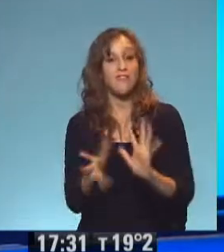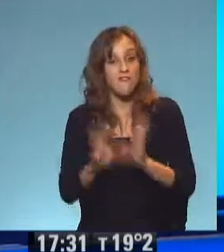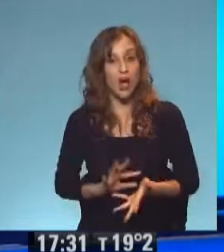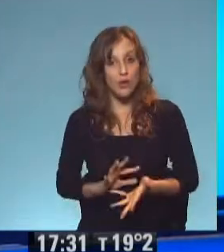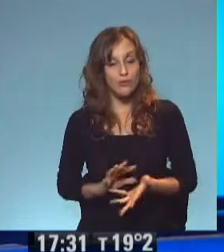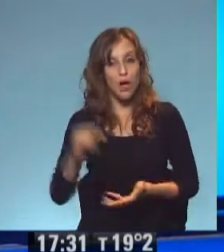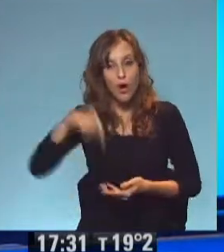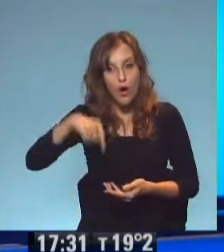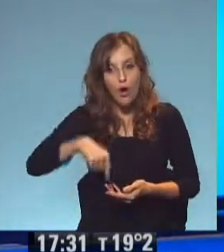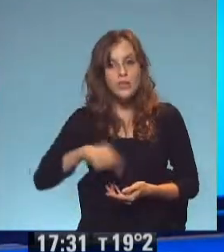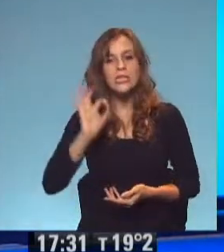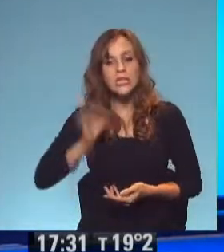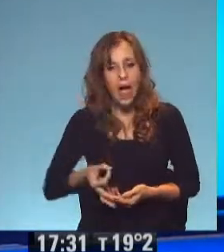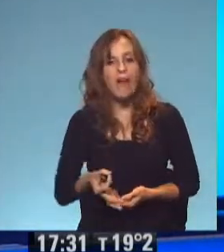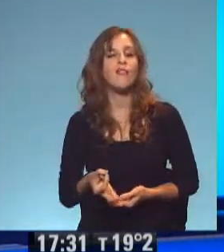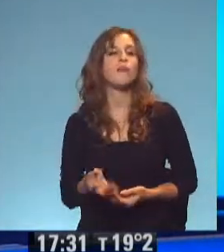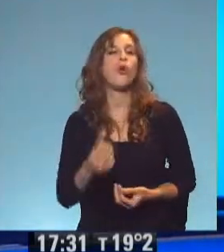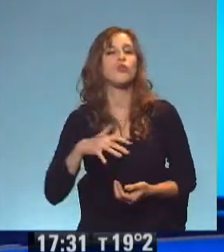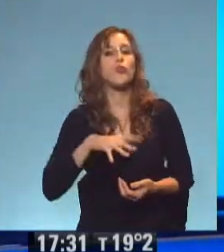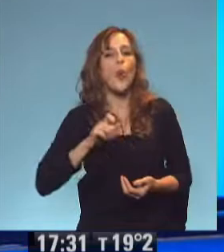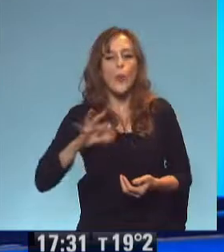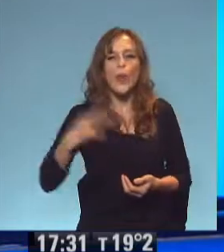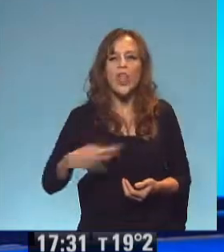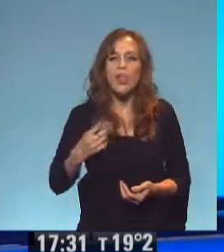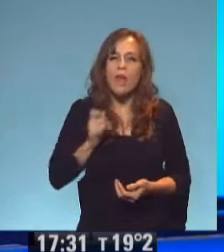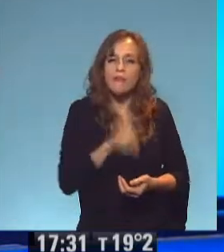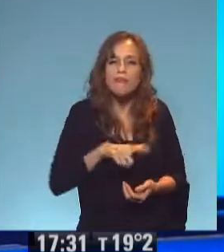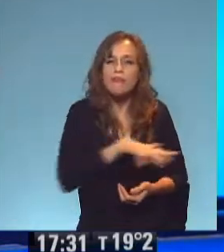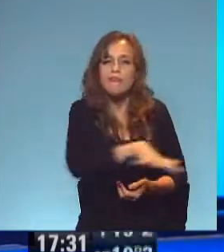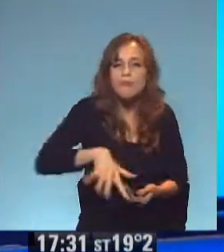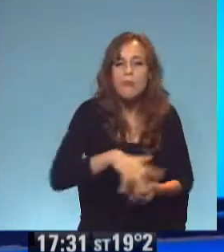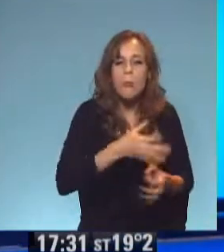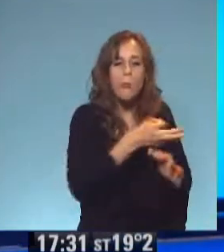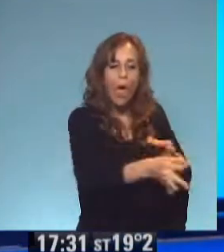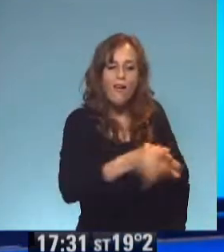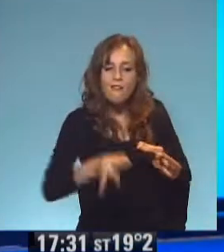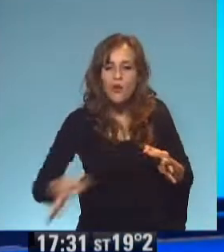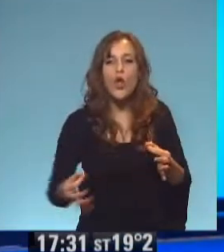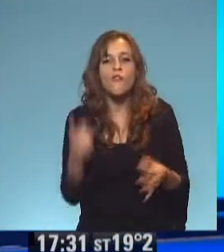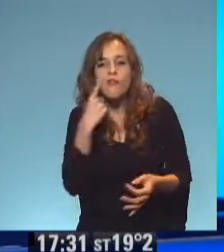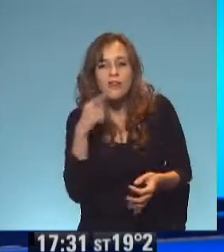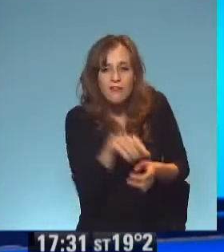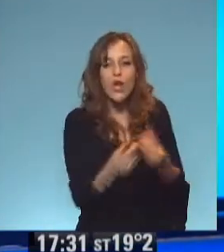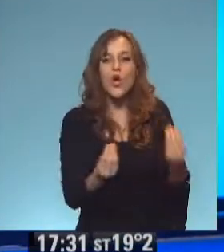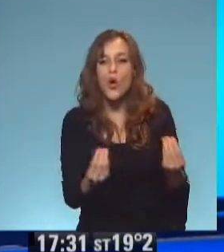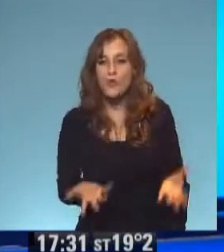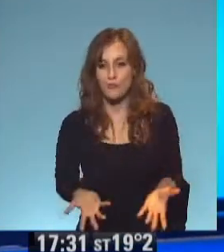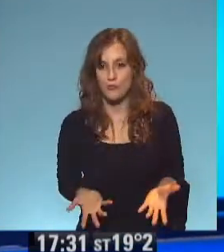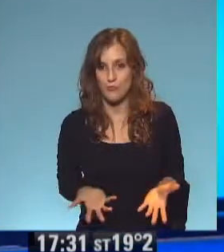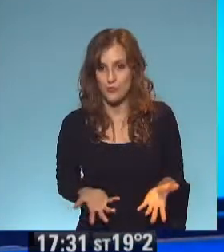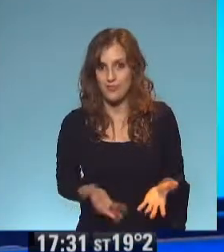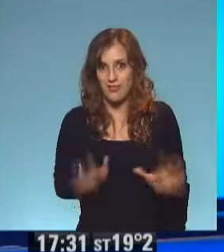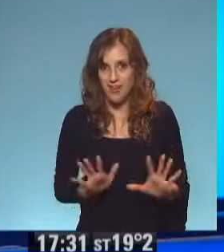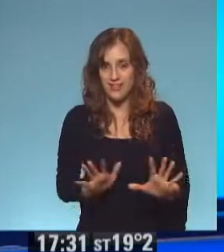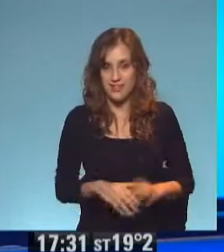podemos conocer qué pasaba, cómo era la organización de esos pueblos, cómo vivían contando esas